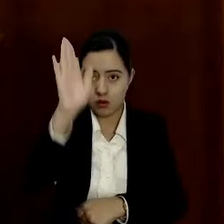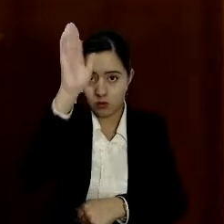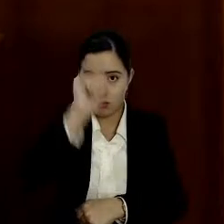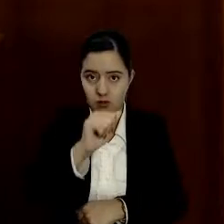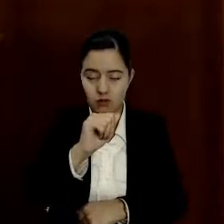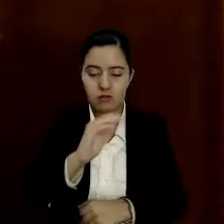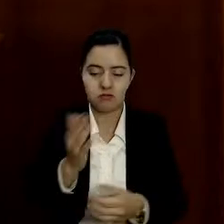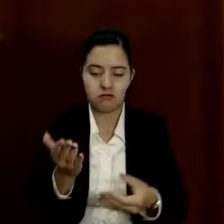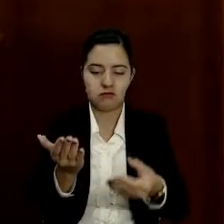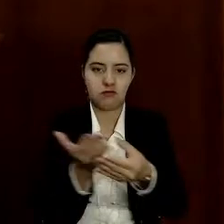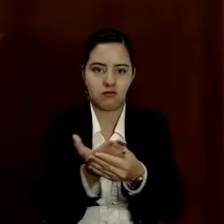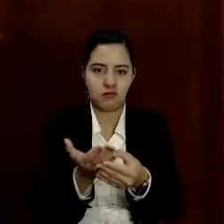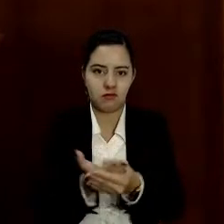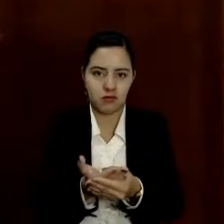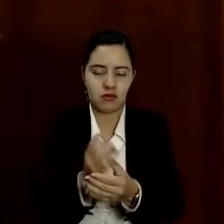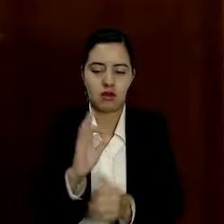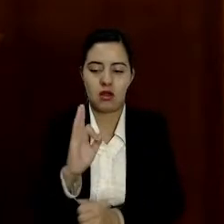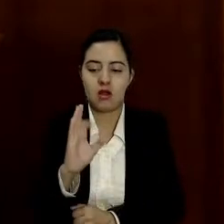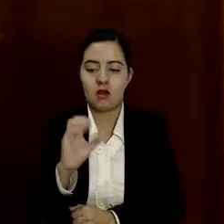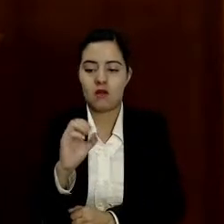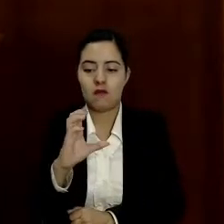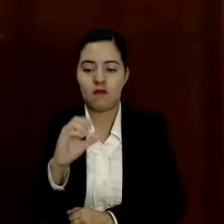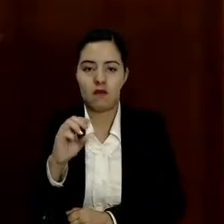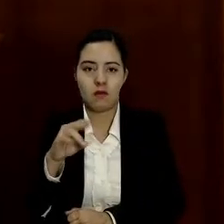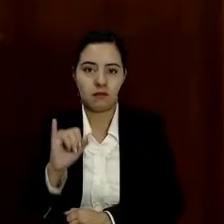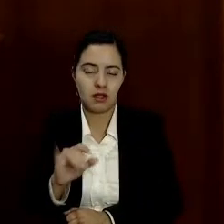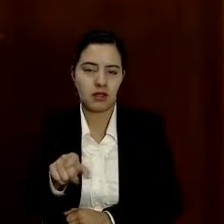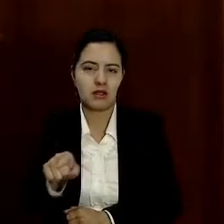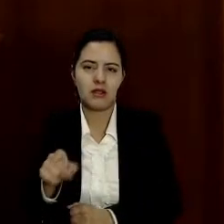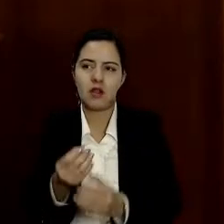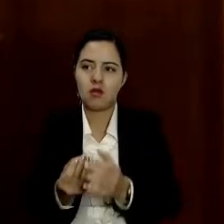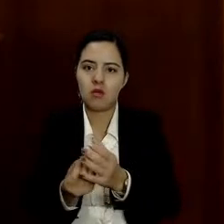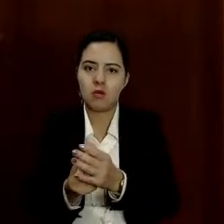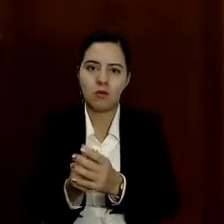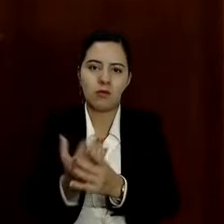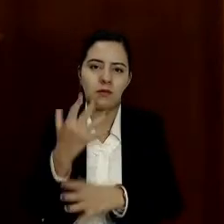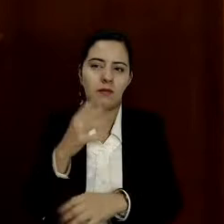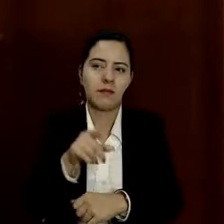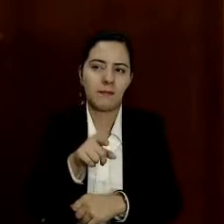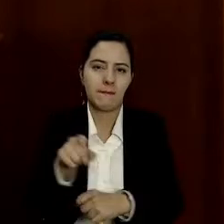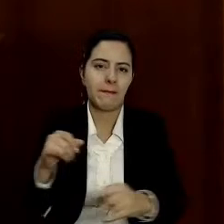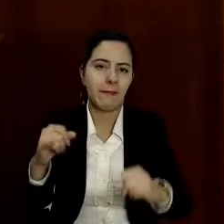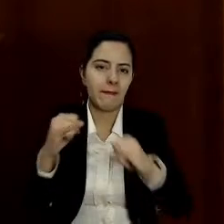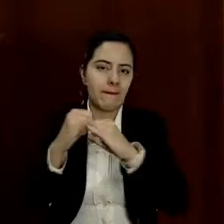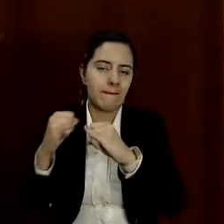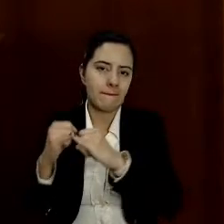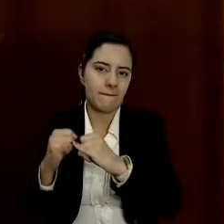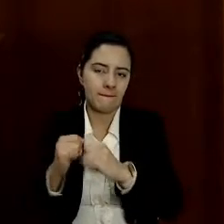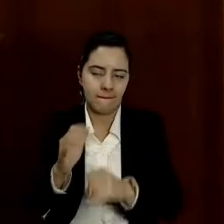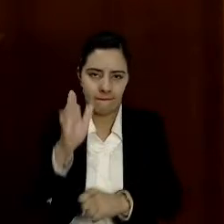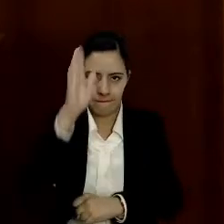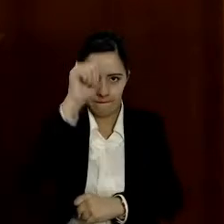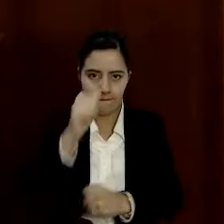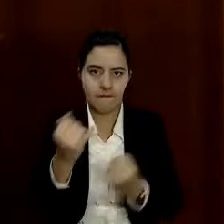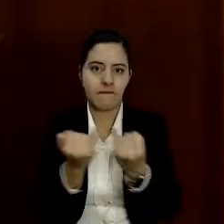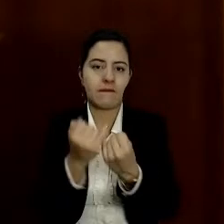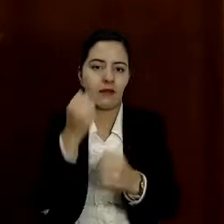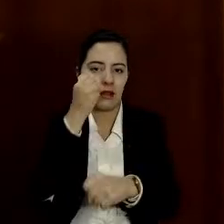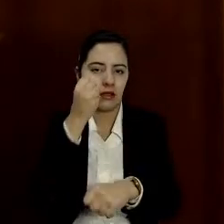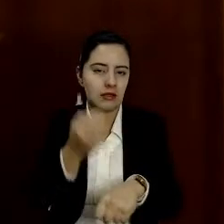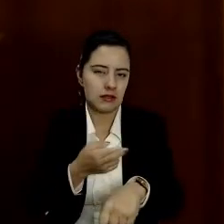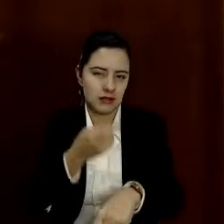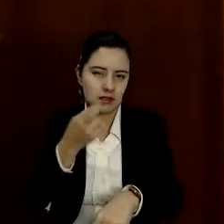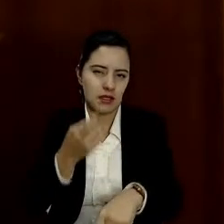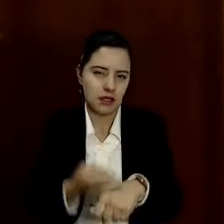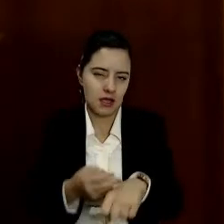contratos a través de FONDIC con docenas de nuevas dependencias, incluida la Secretaría de Agricultura y